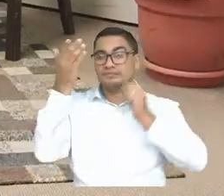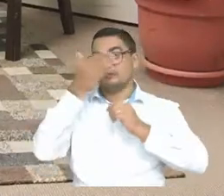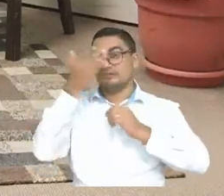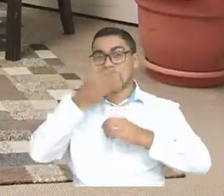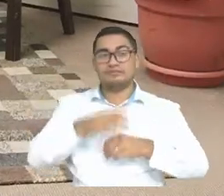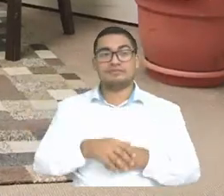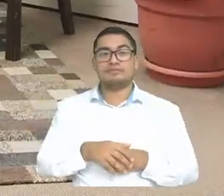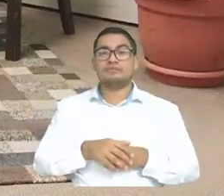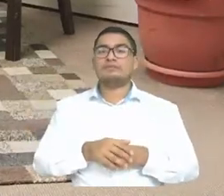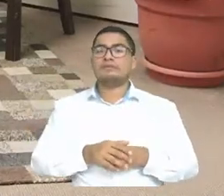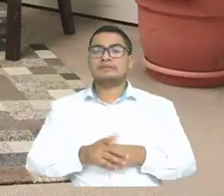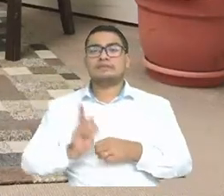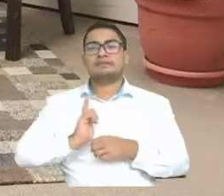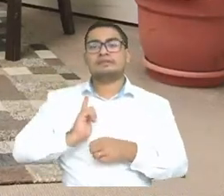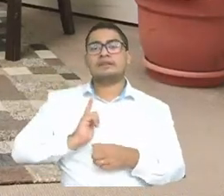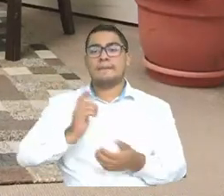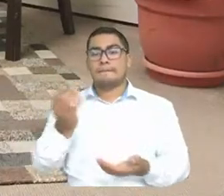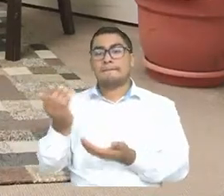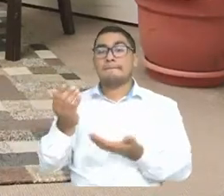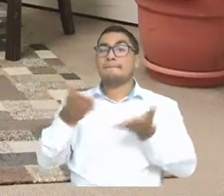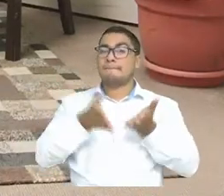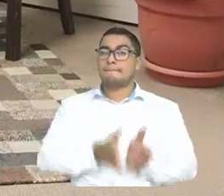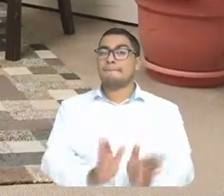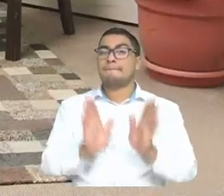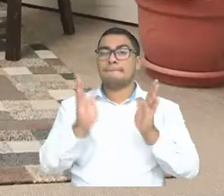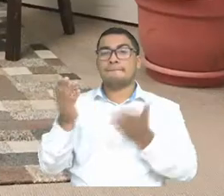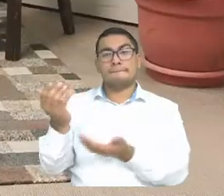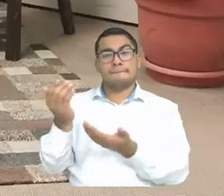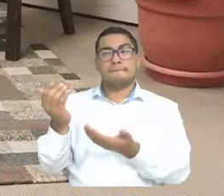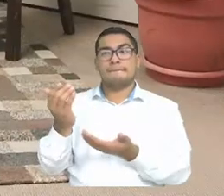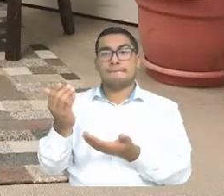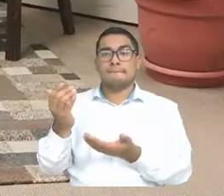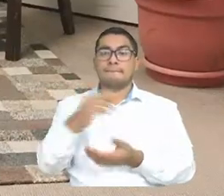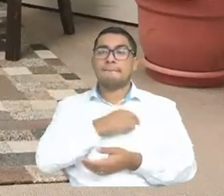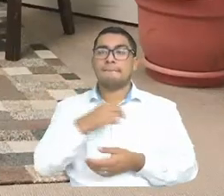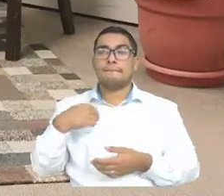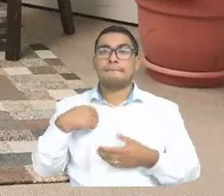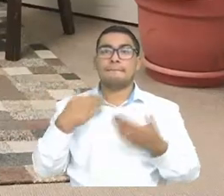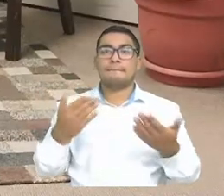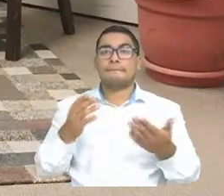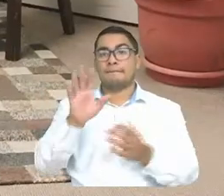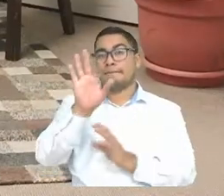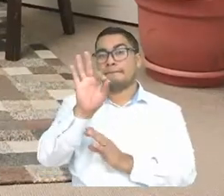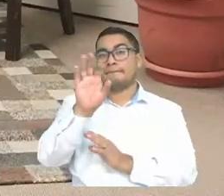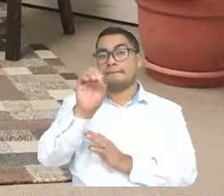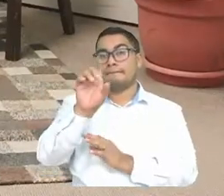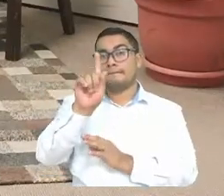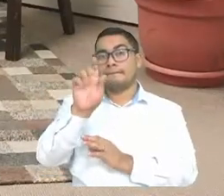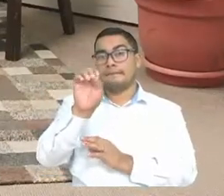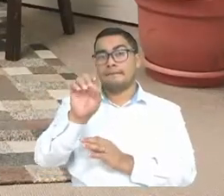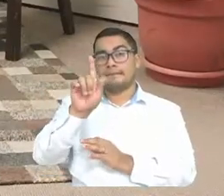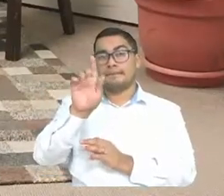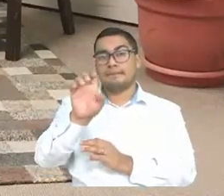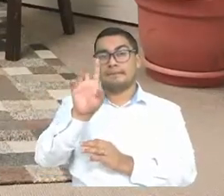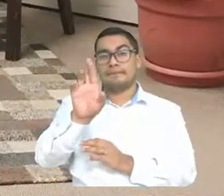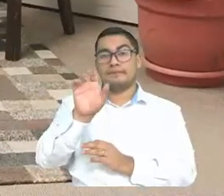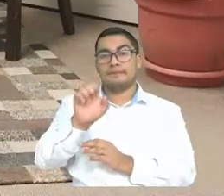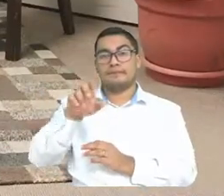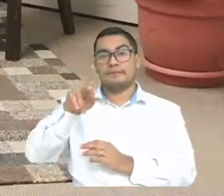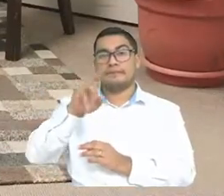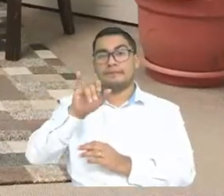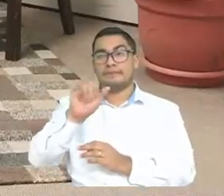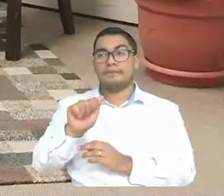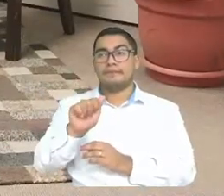es que al bebé, ya una vez nacido, ¿verdad?, hay que hacer lo que se llama fototerapia. Fototerapia. Que en el